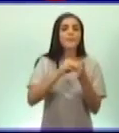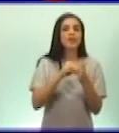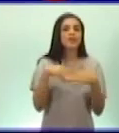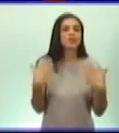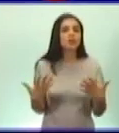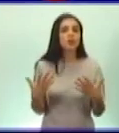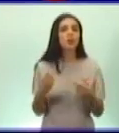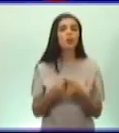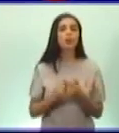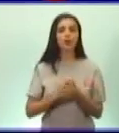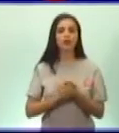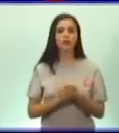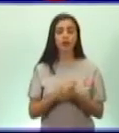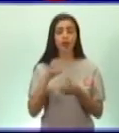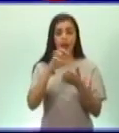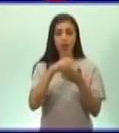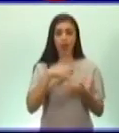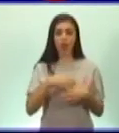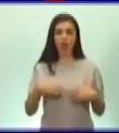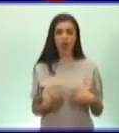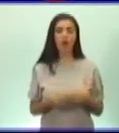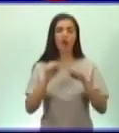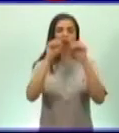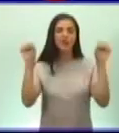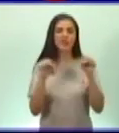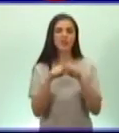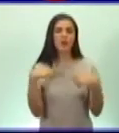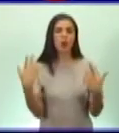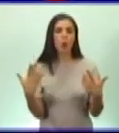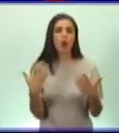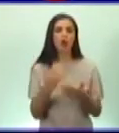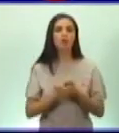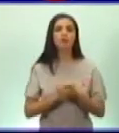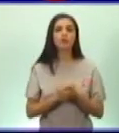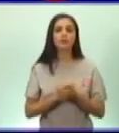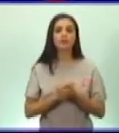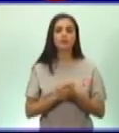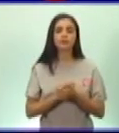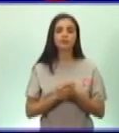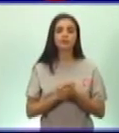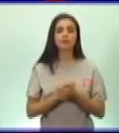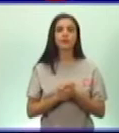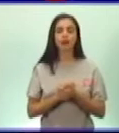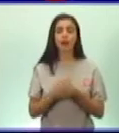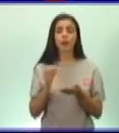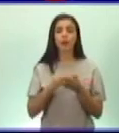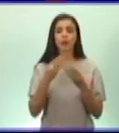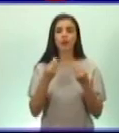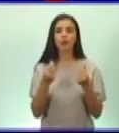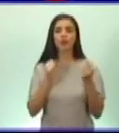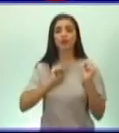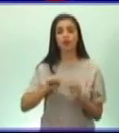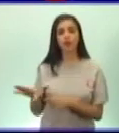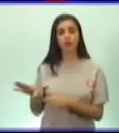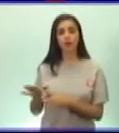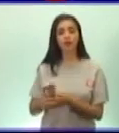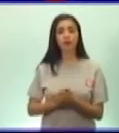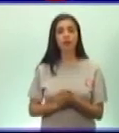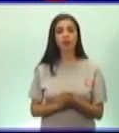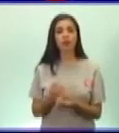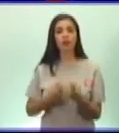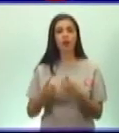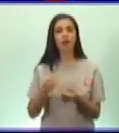seleccionado. Van a poner también las sustancias que excretan. Ahí yo le pongo algunos ejemplos